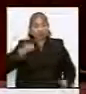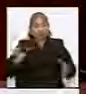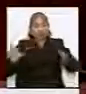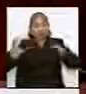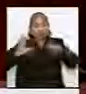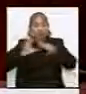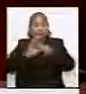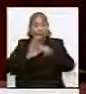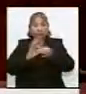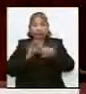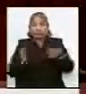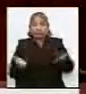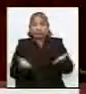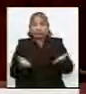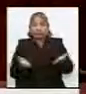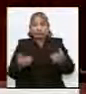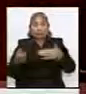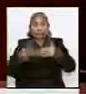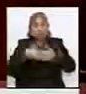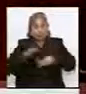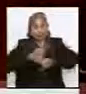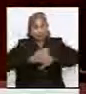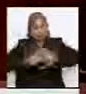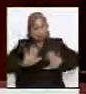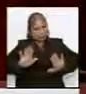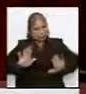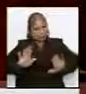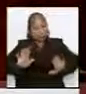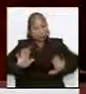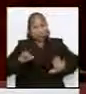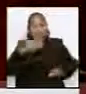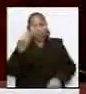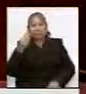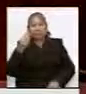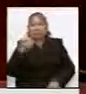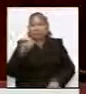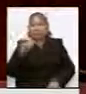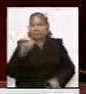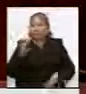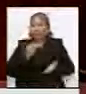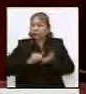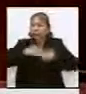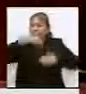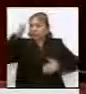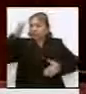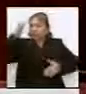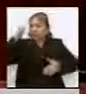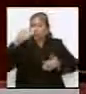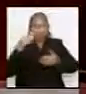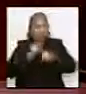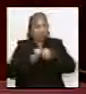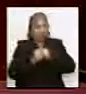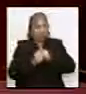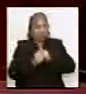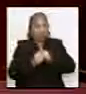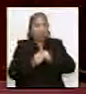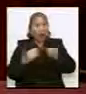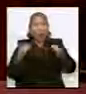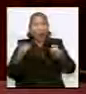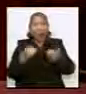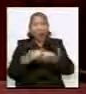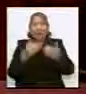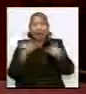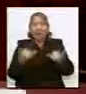donde haya ese tope, decir ya basta, porque si a las máximas autoridades ya ha pasado, a congresistas